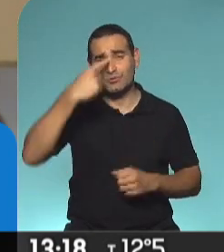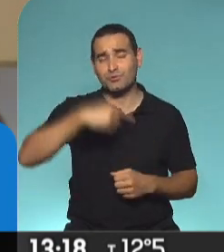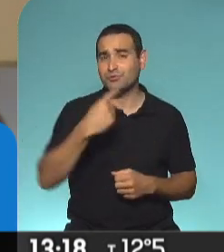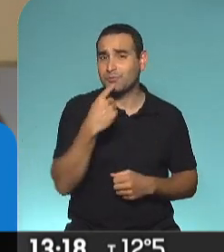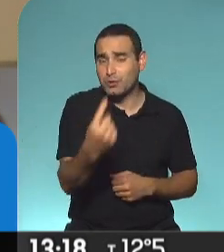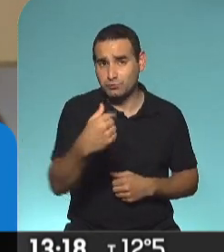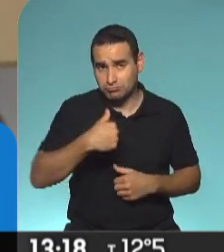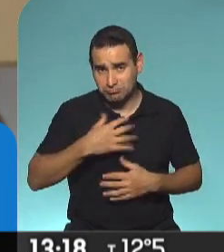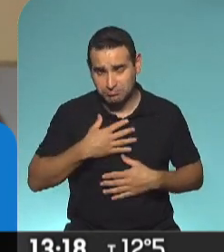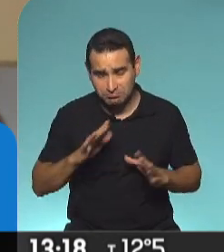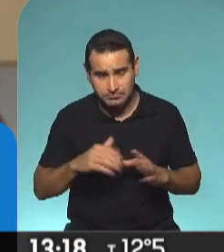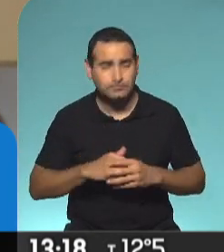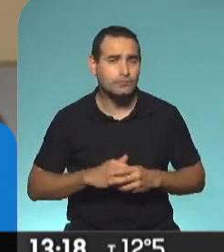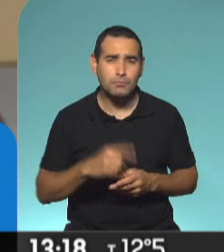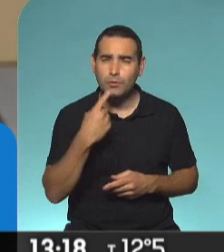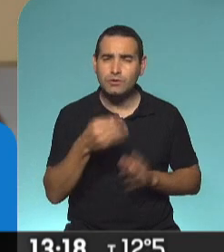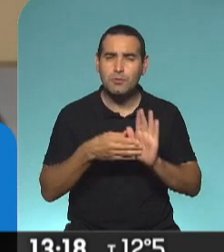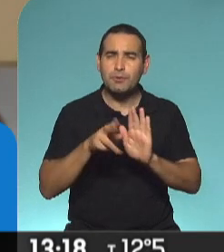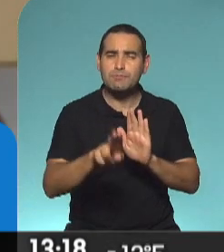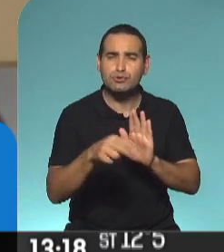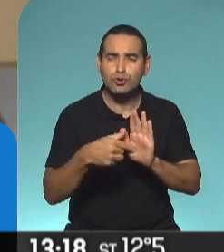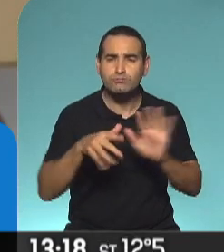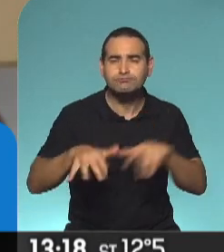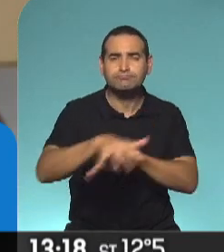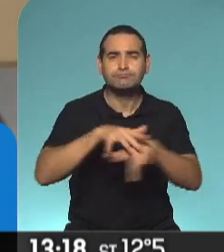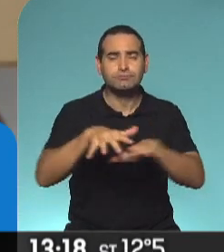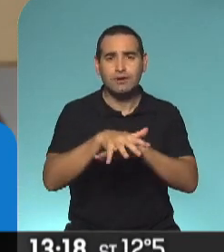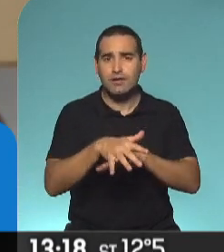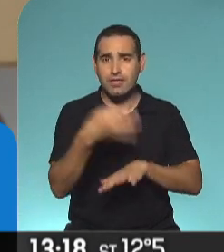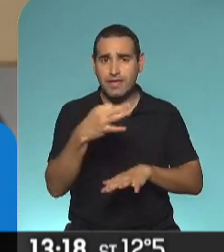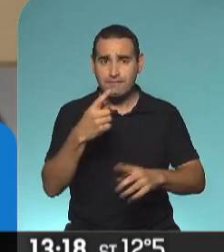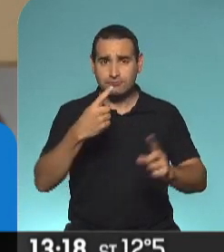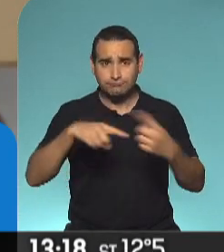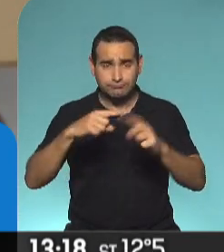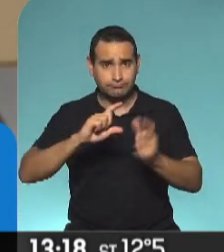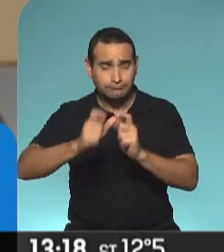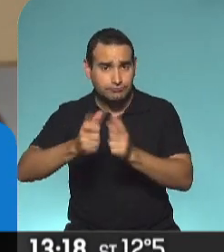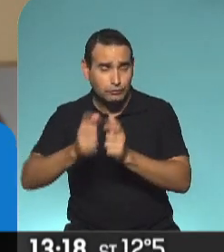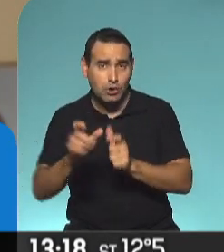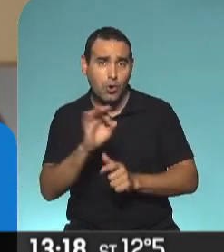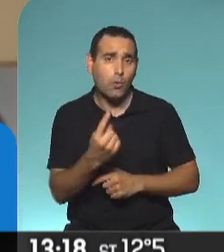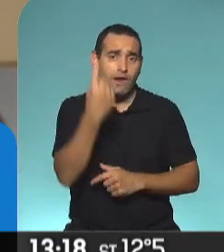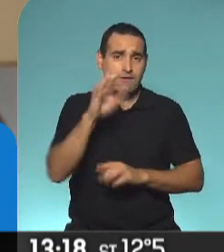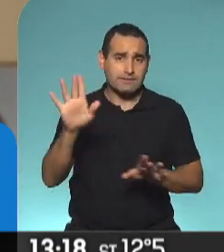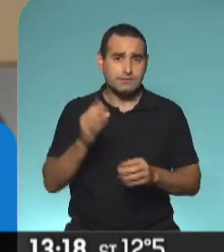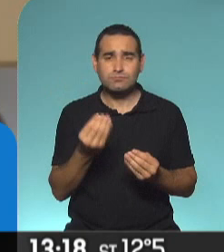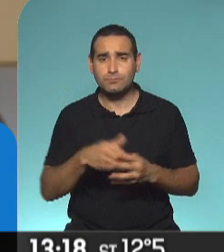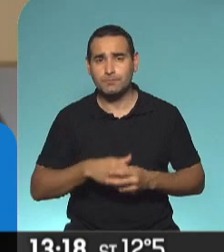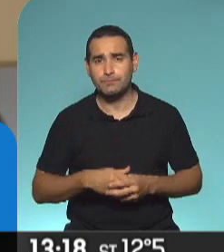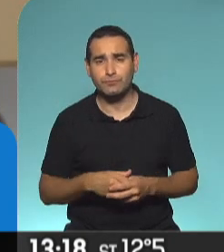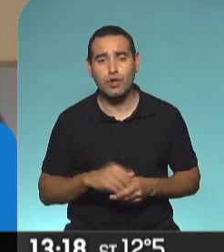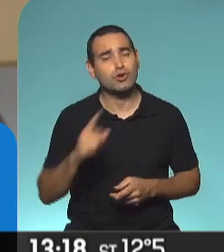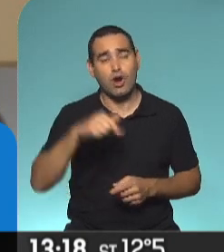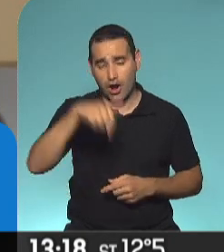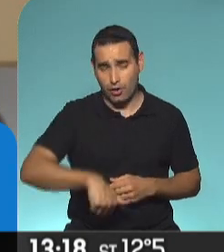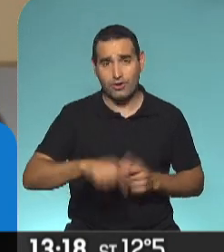por mi parte el permiso para circular si hay que renovarlo o es una única vez se